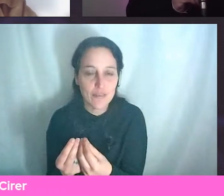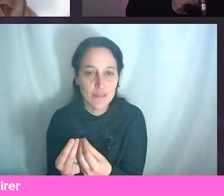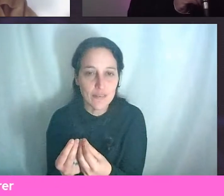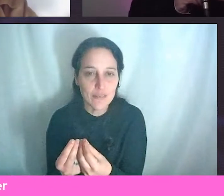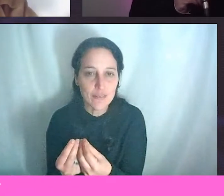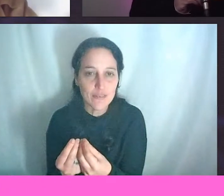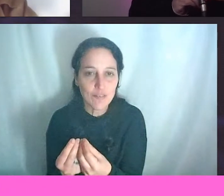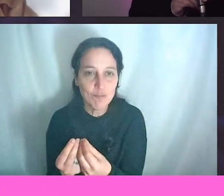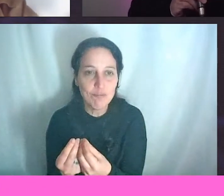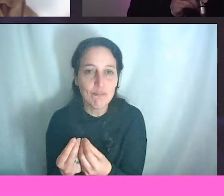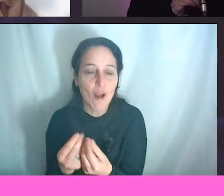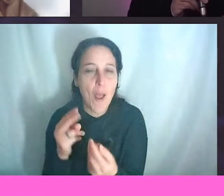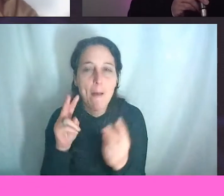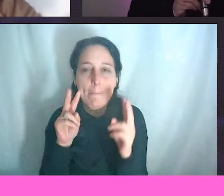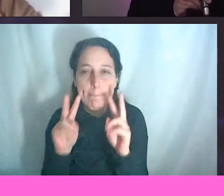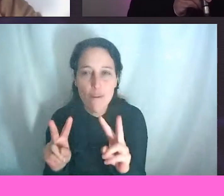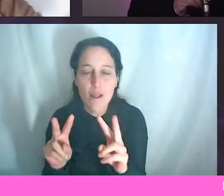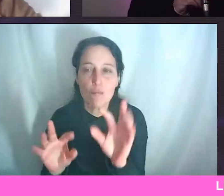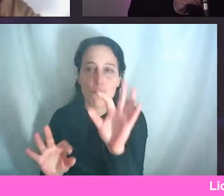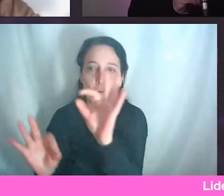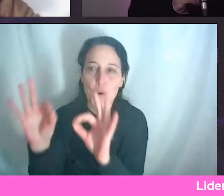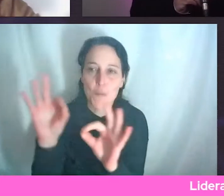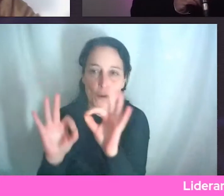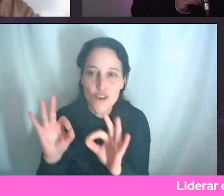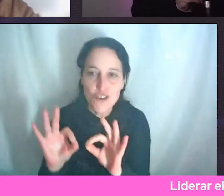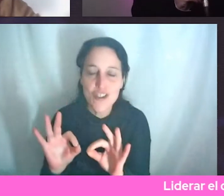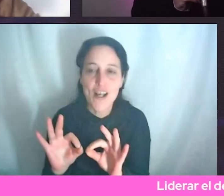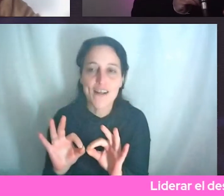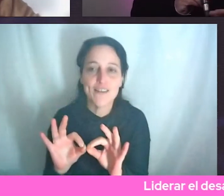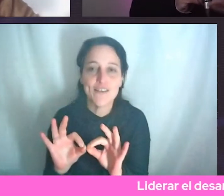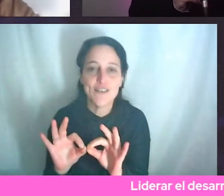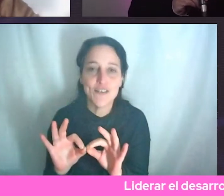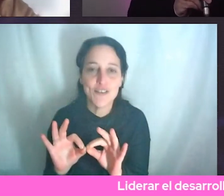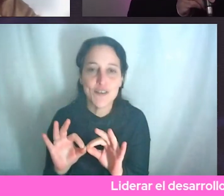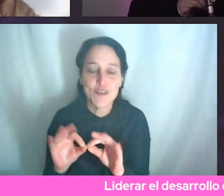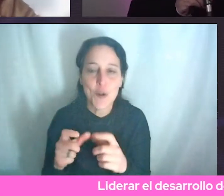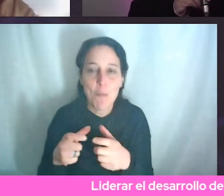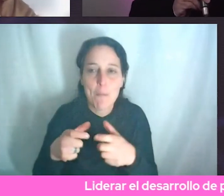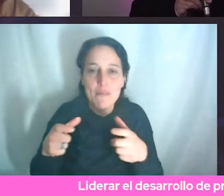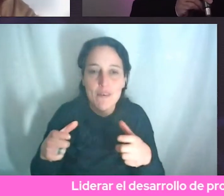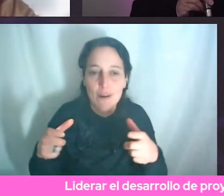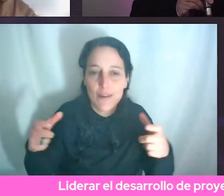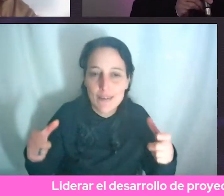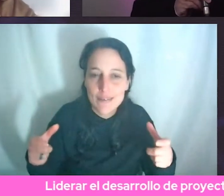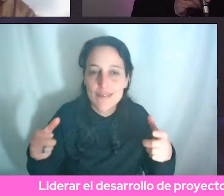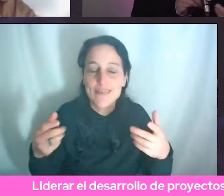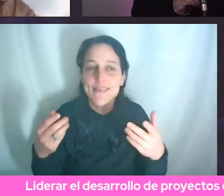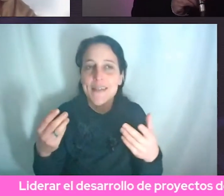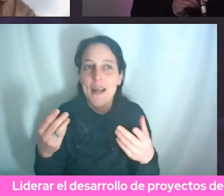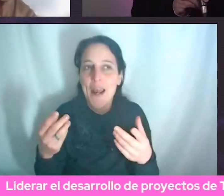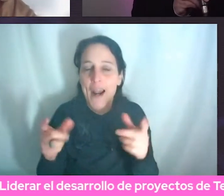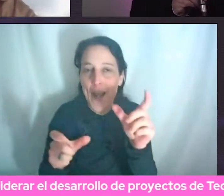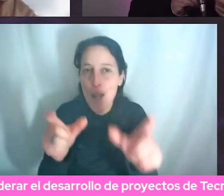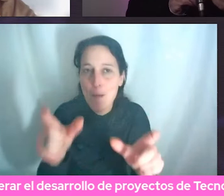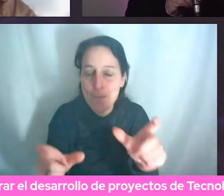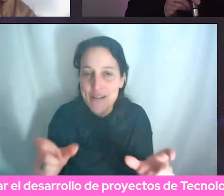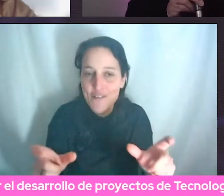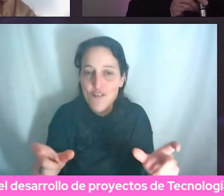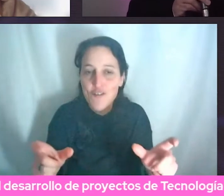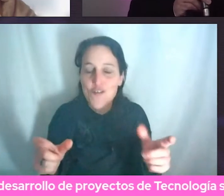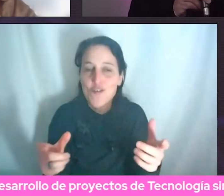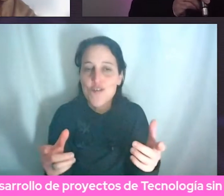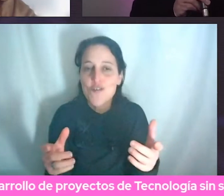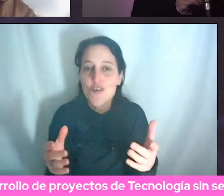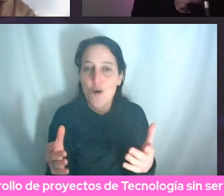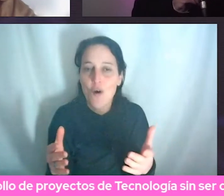que empiezan a generar ese valor, ¿no? Y empiezan a movilizar un montón a la gente que los tiene que usar